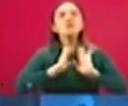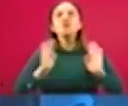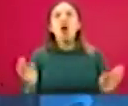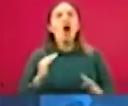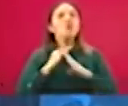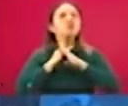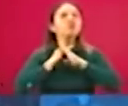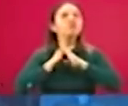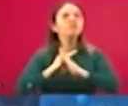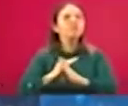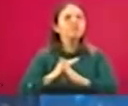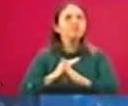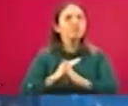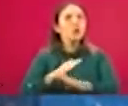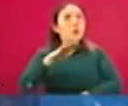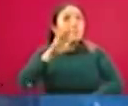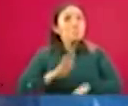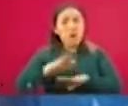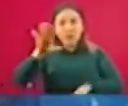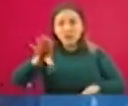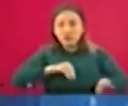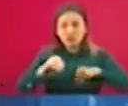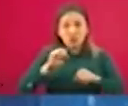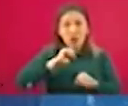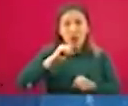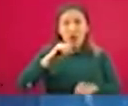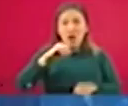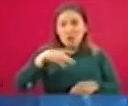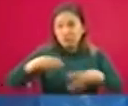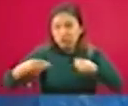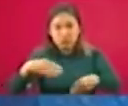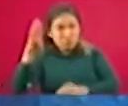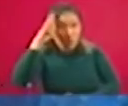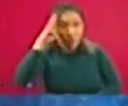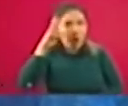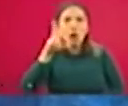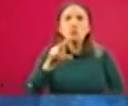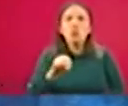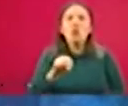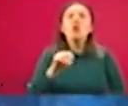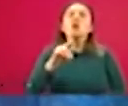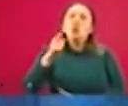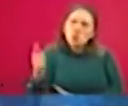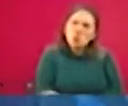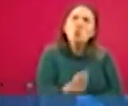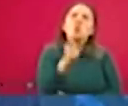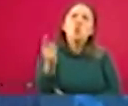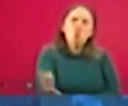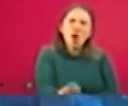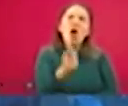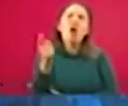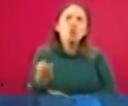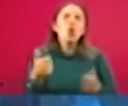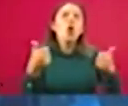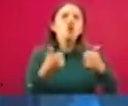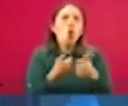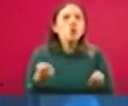mensaje, y también la muy pronta, casi inmediata amplificación de estas notas en las redes